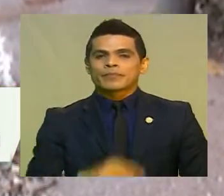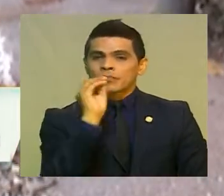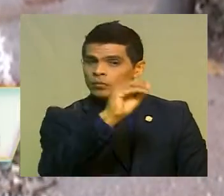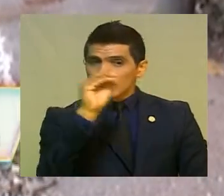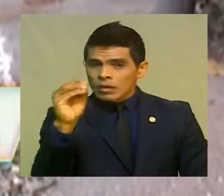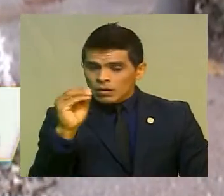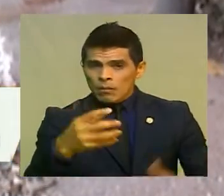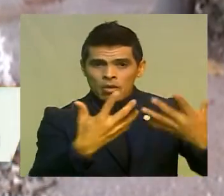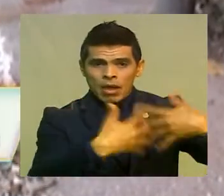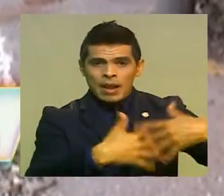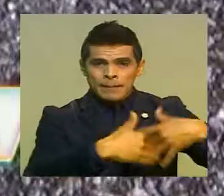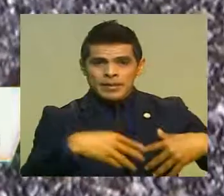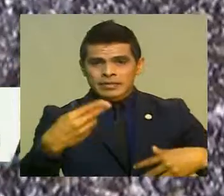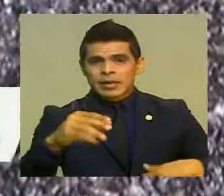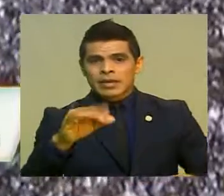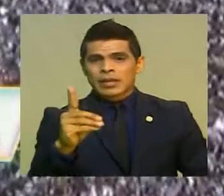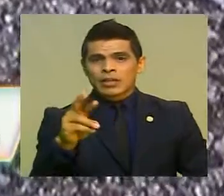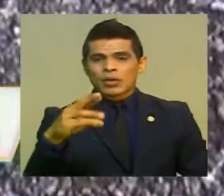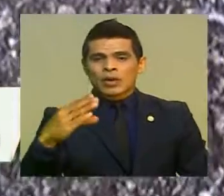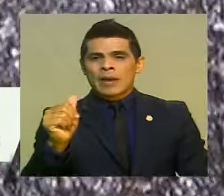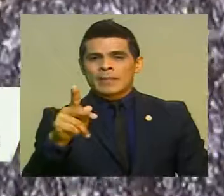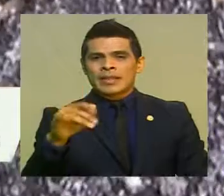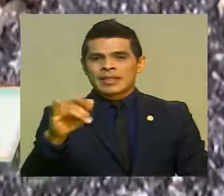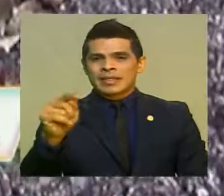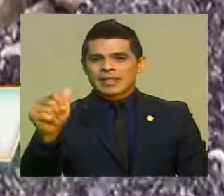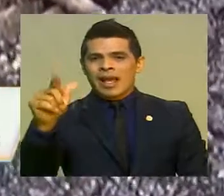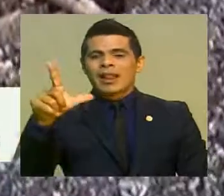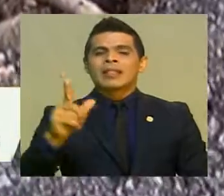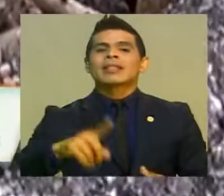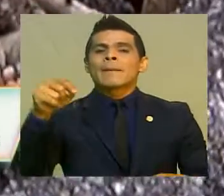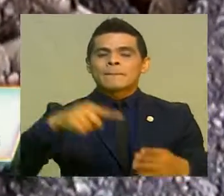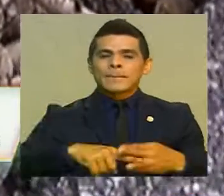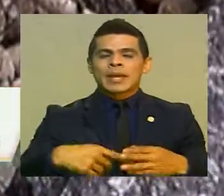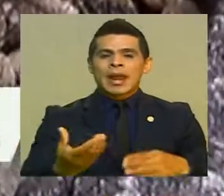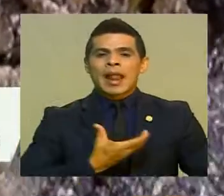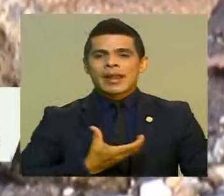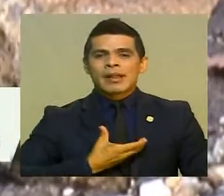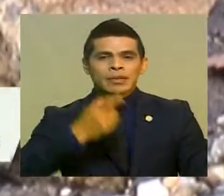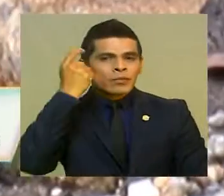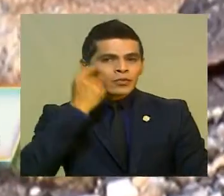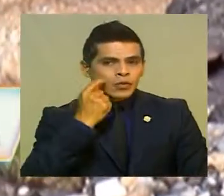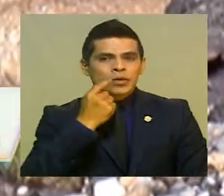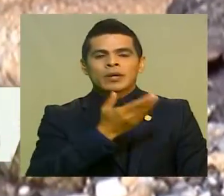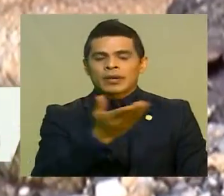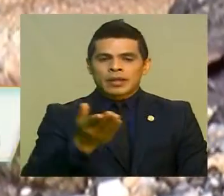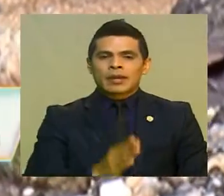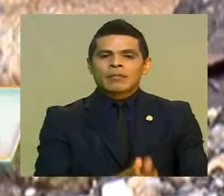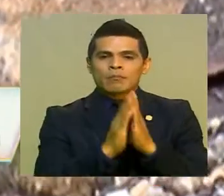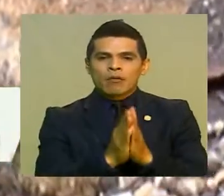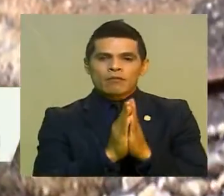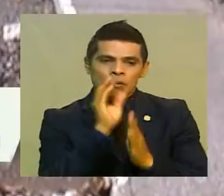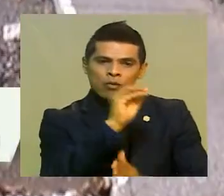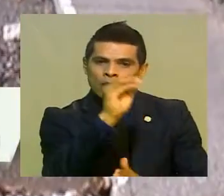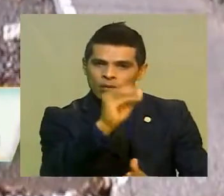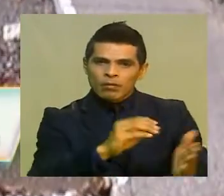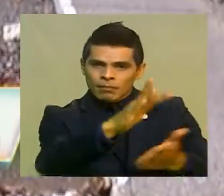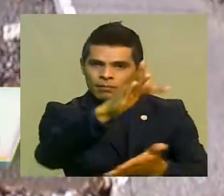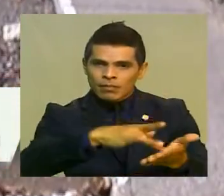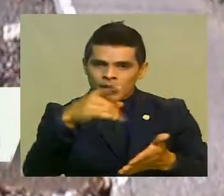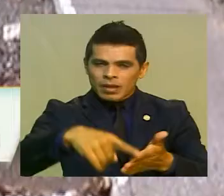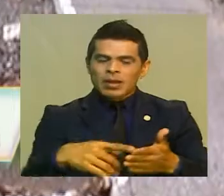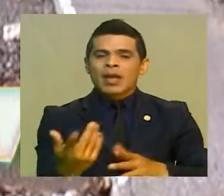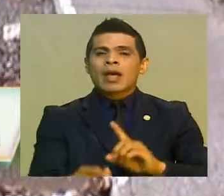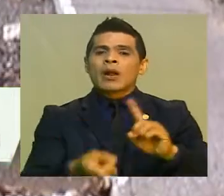a hidrocapital y la alcaldía del municipio sucre a que se aboquen a este llamado de emergencia que se presenta desde